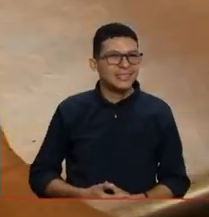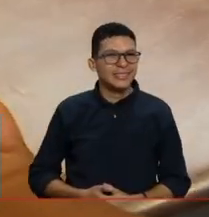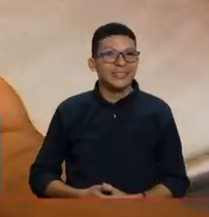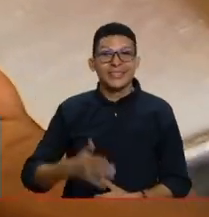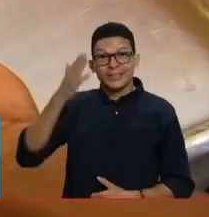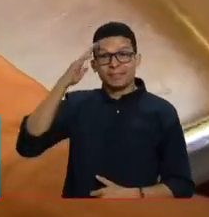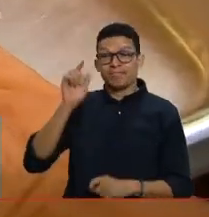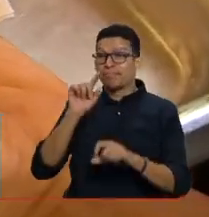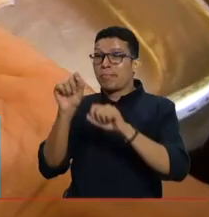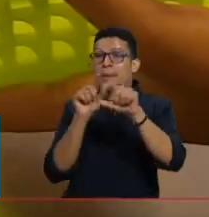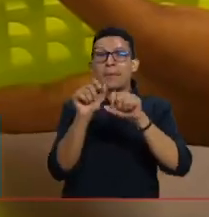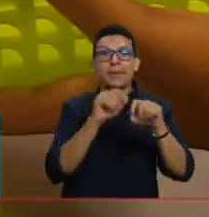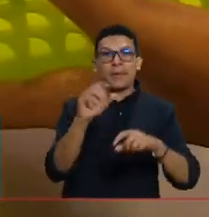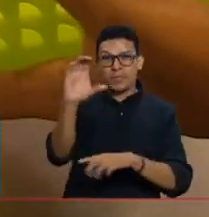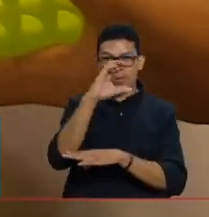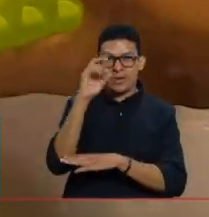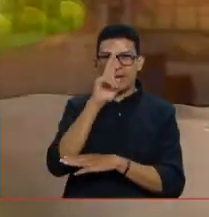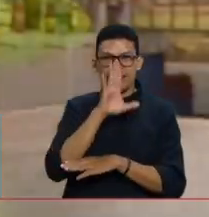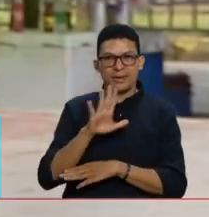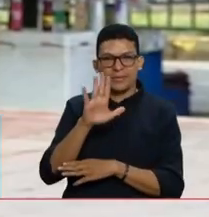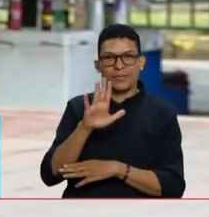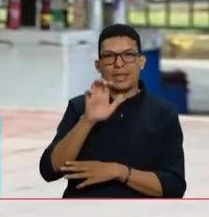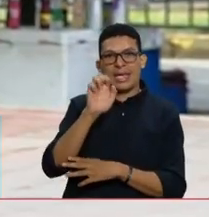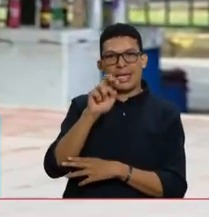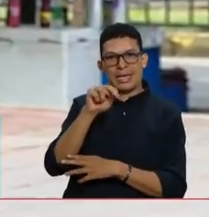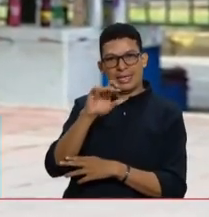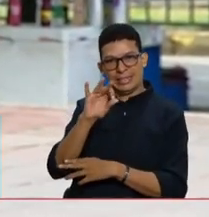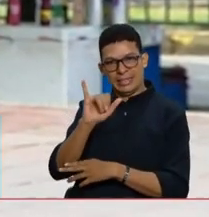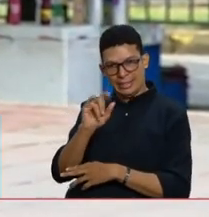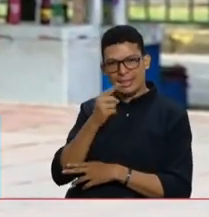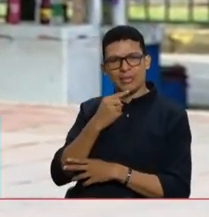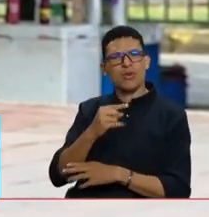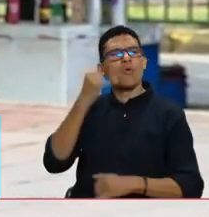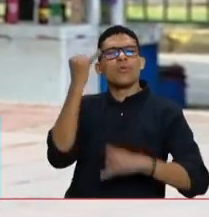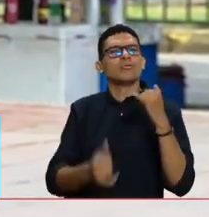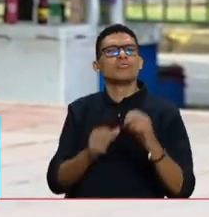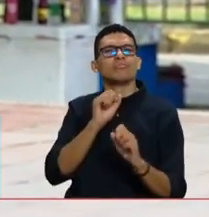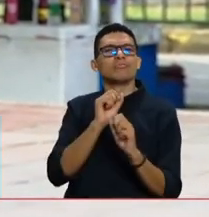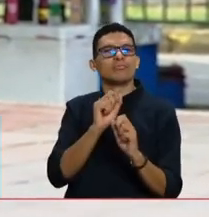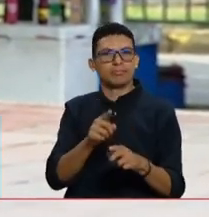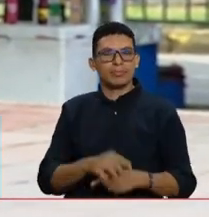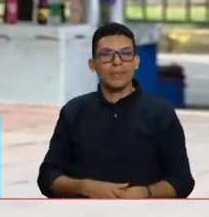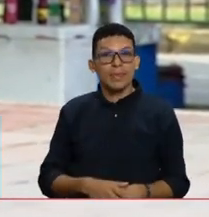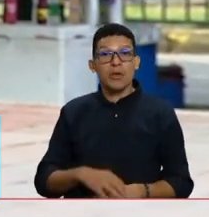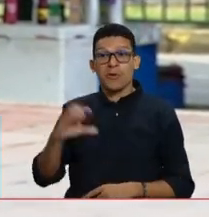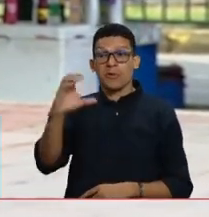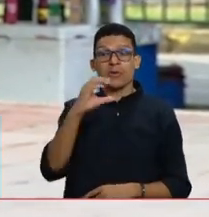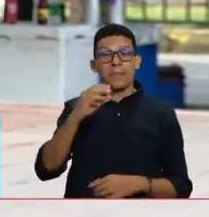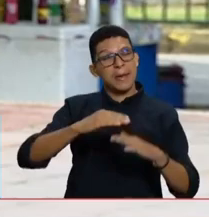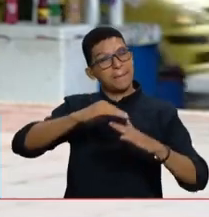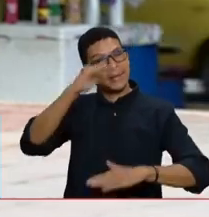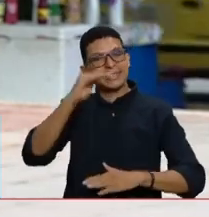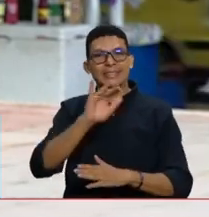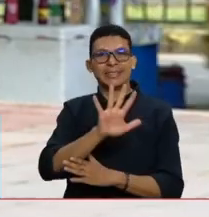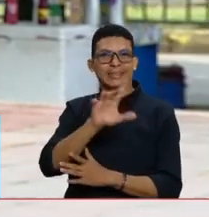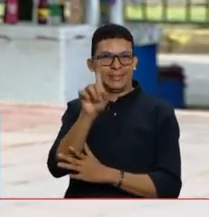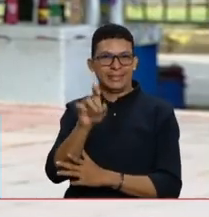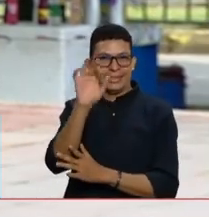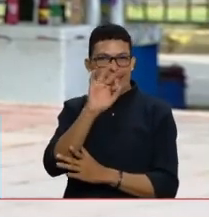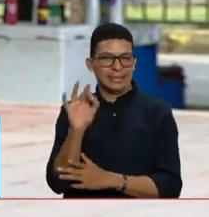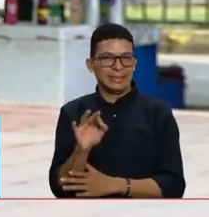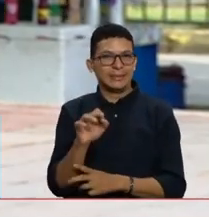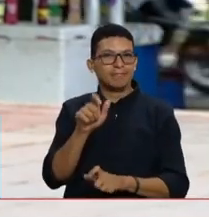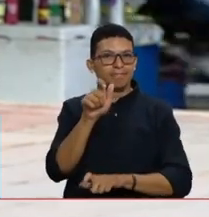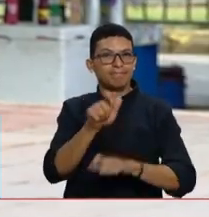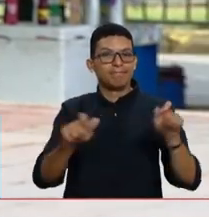la Encuesta Nacional de Colombia, que es la ENSIN, en su último reporte, dijo que en Colombia más del 56% de la